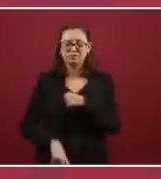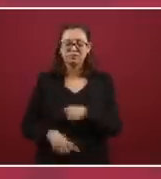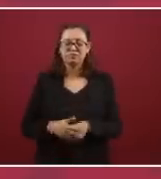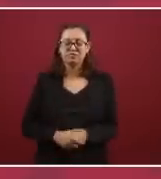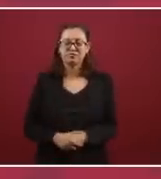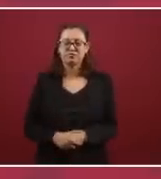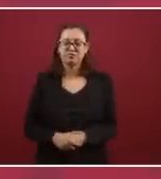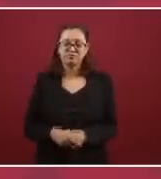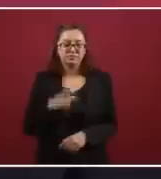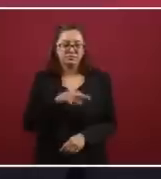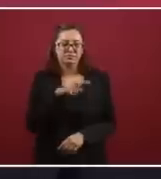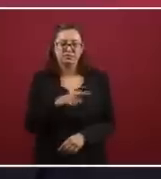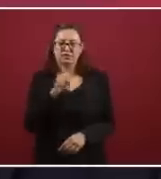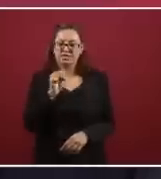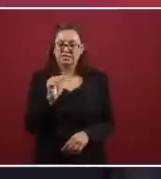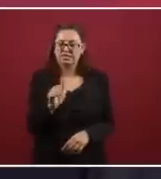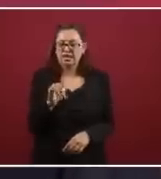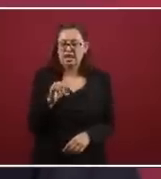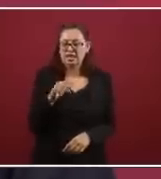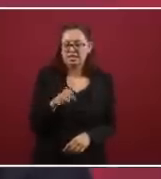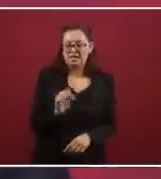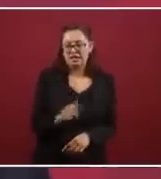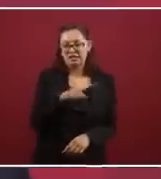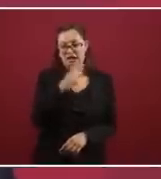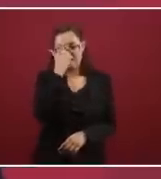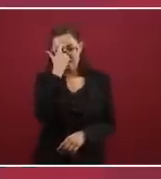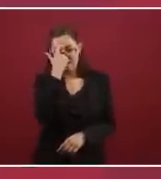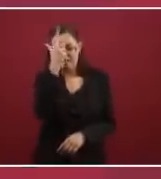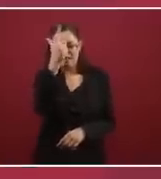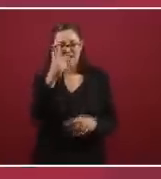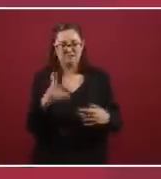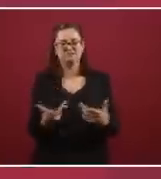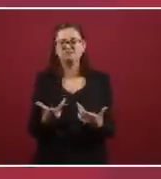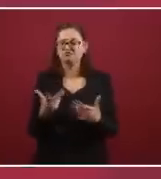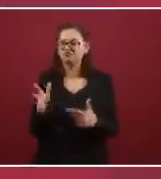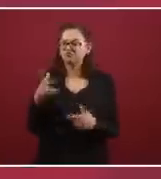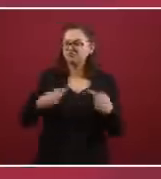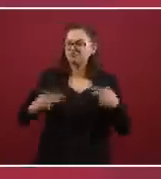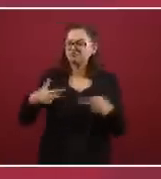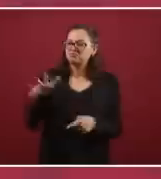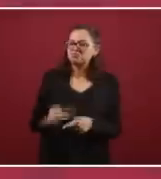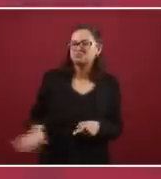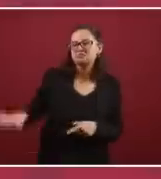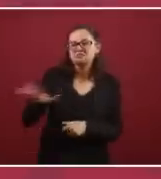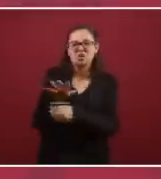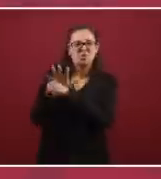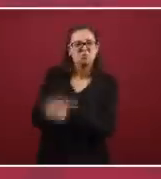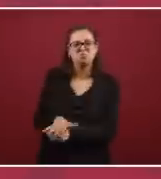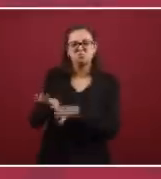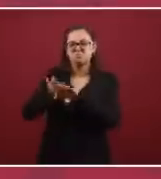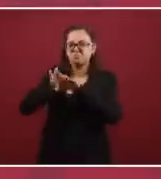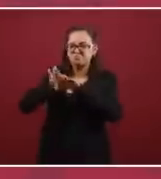Salinas es el padre de la desigualdad moderna,